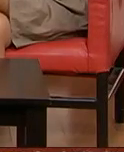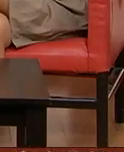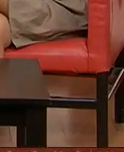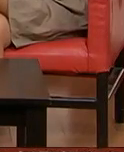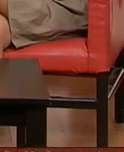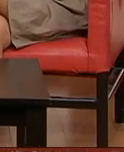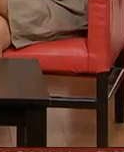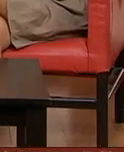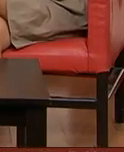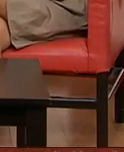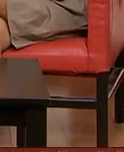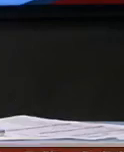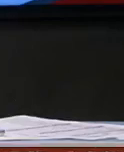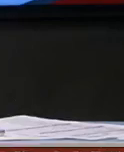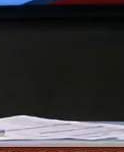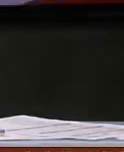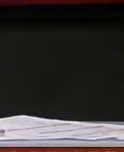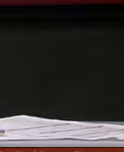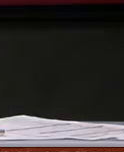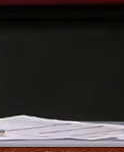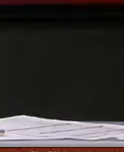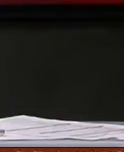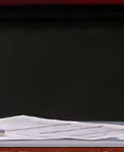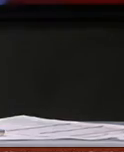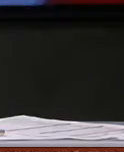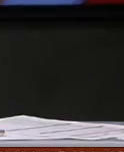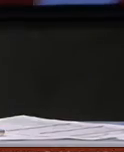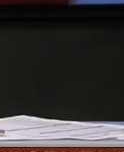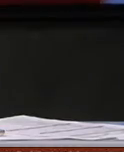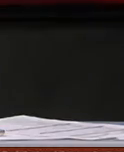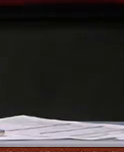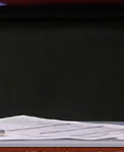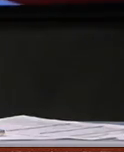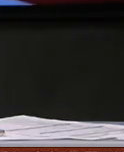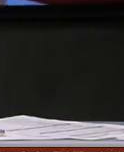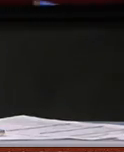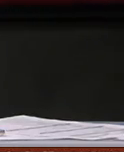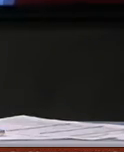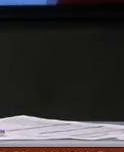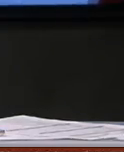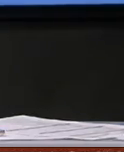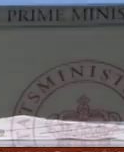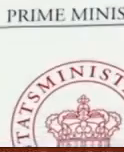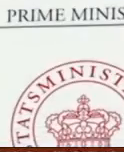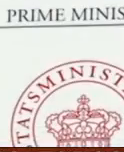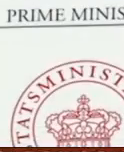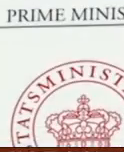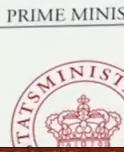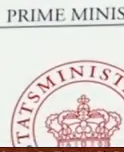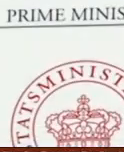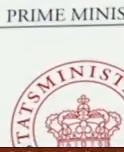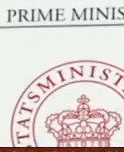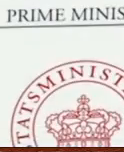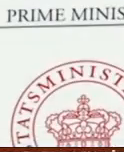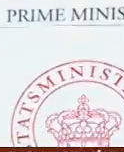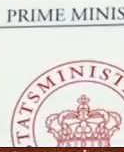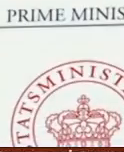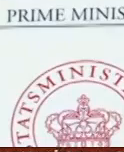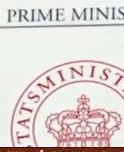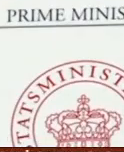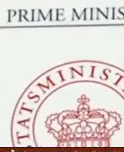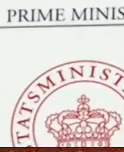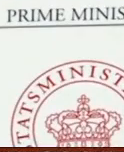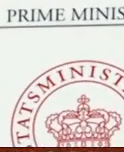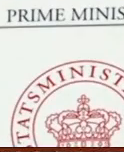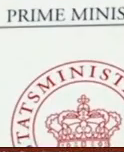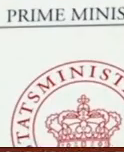gracias. Muchas gracias, Trixia. Y en Dinamarca, el presidente Enrique Peña Nieto, como parte de esta